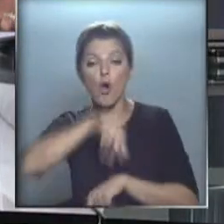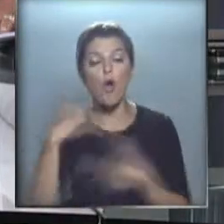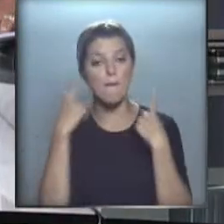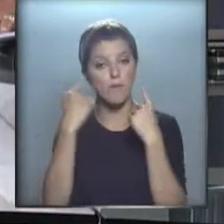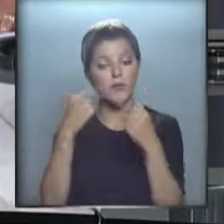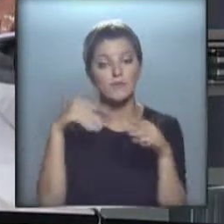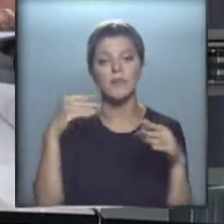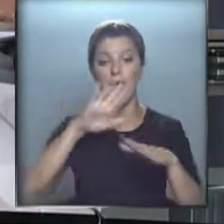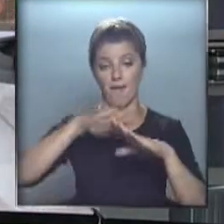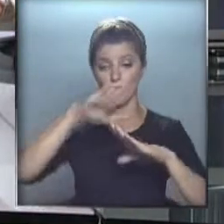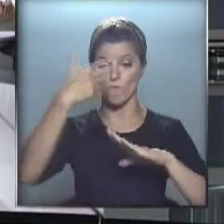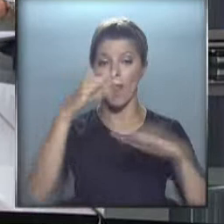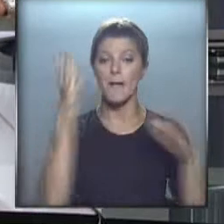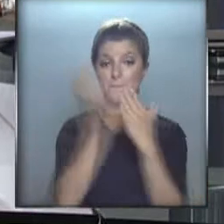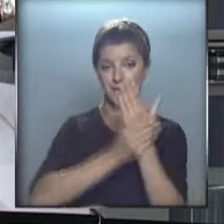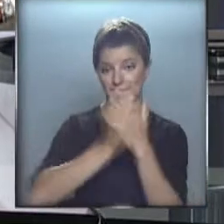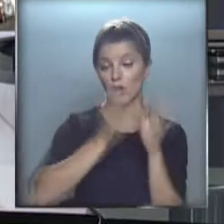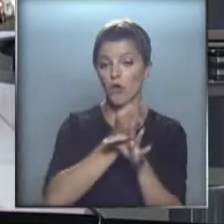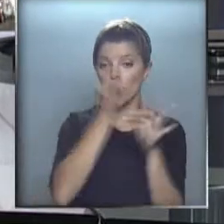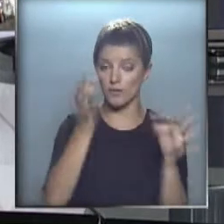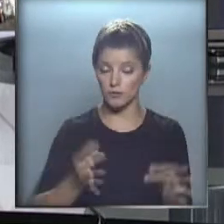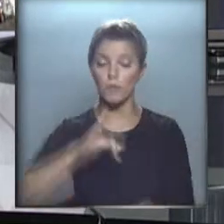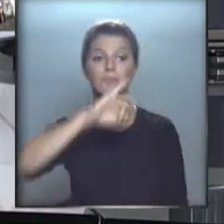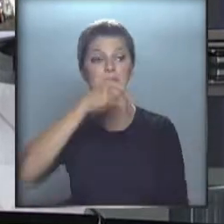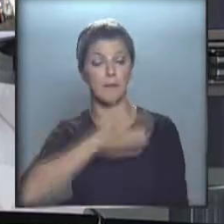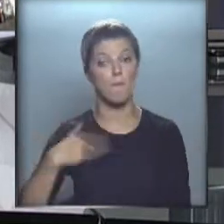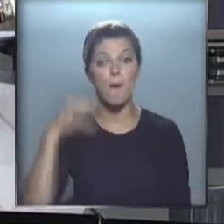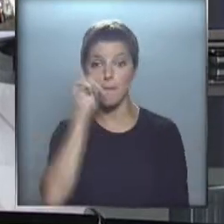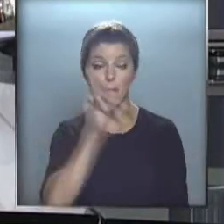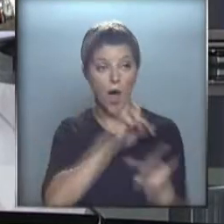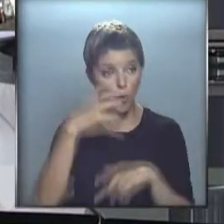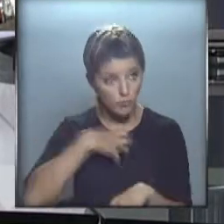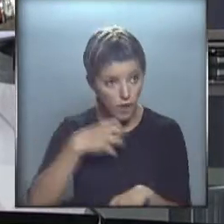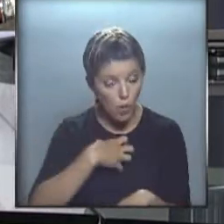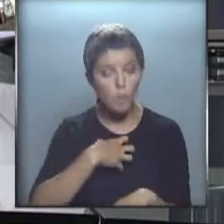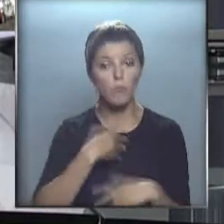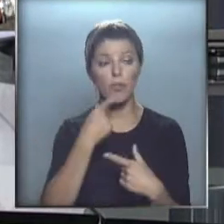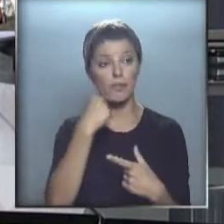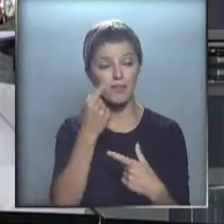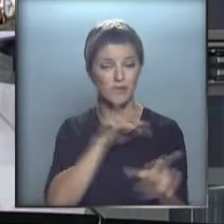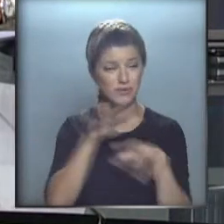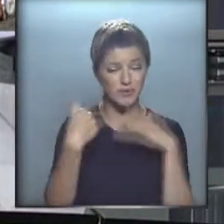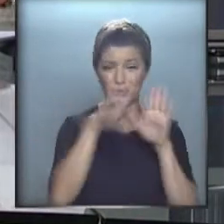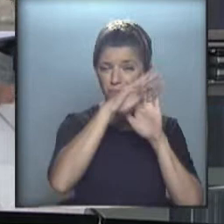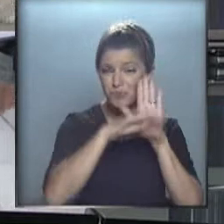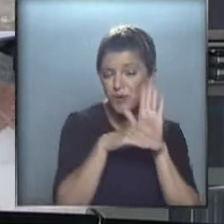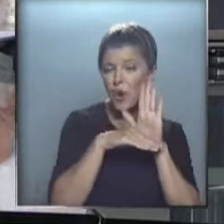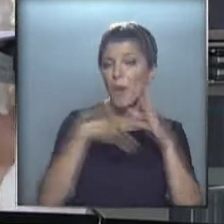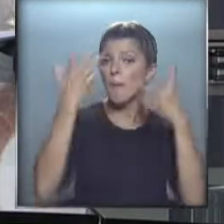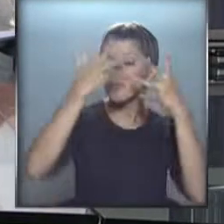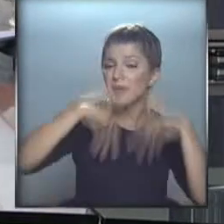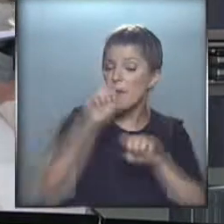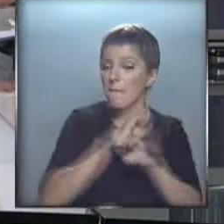ministerio de educación de la ciudad de buenos aires así es los padres de los alumnos renunciaron irregular irregularidades en el sentido de estas